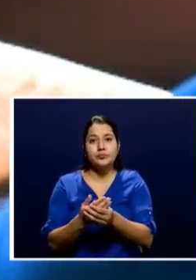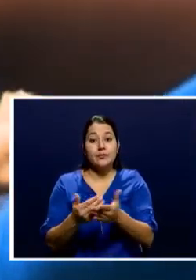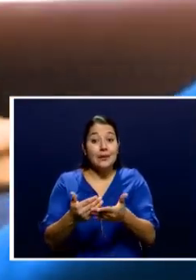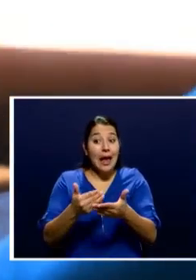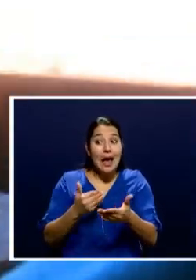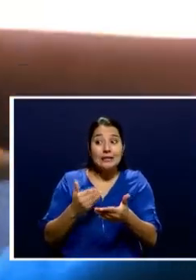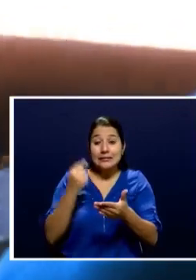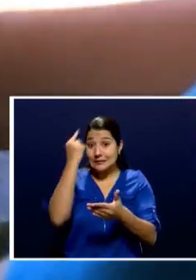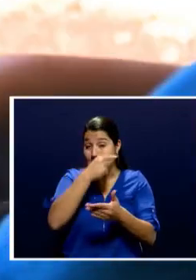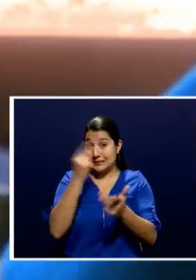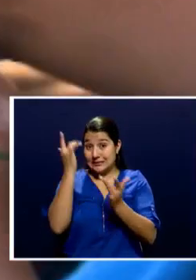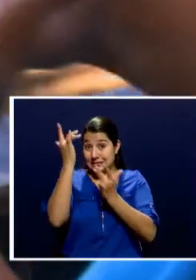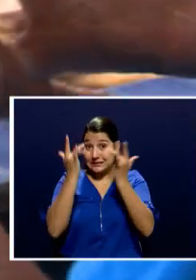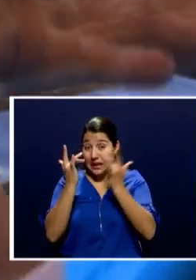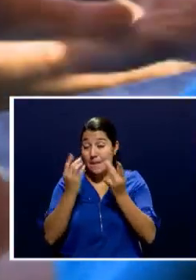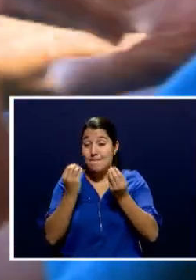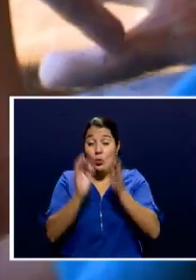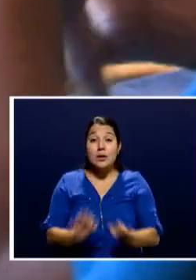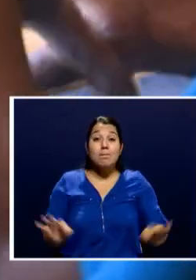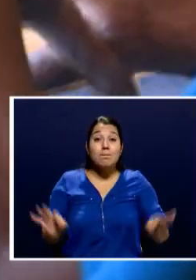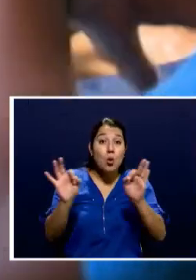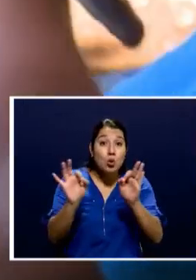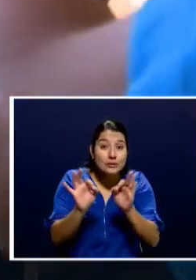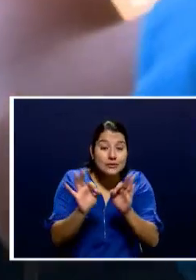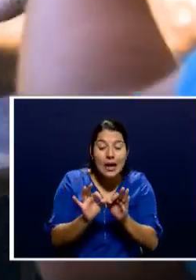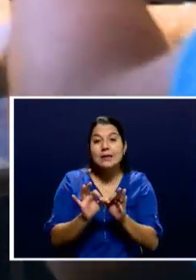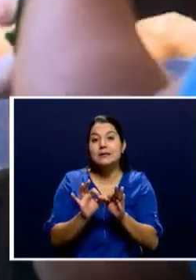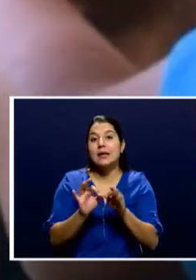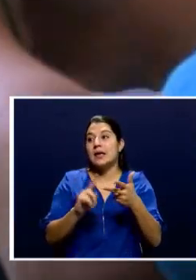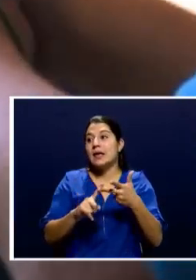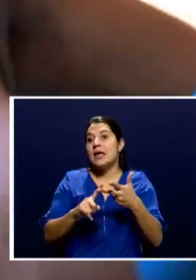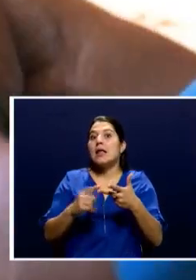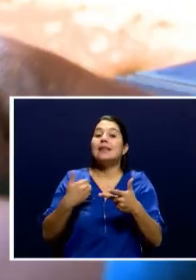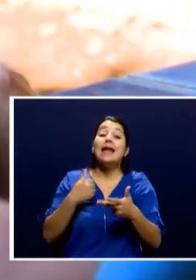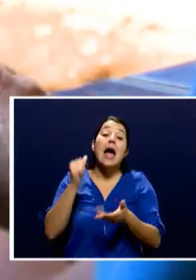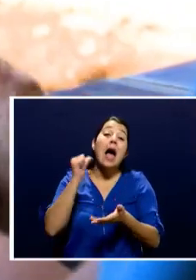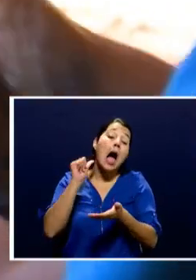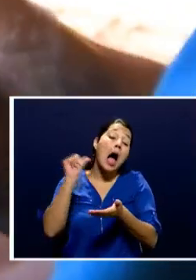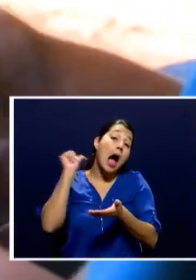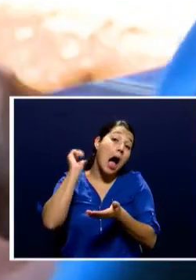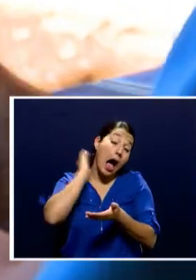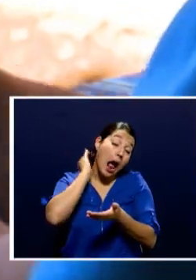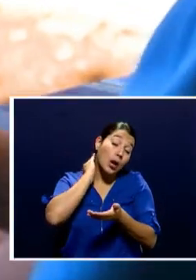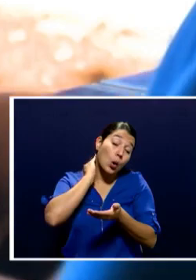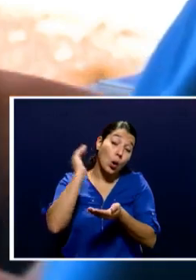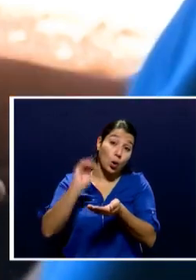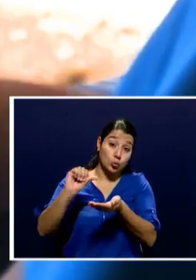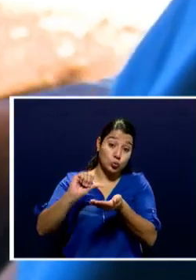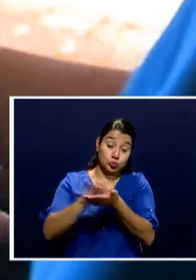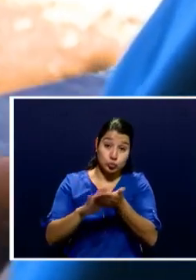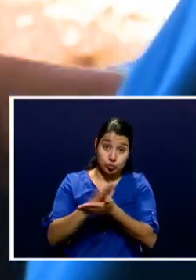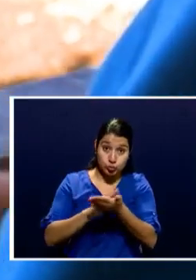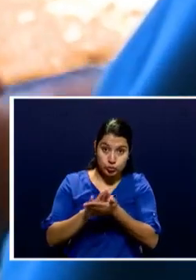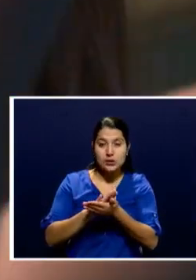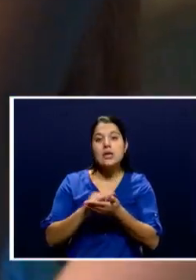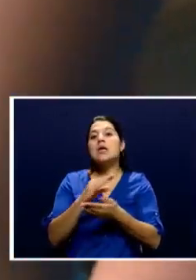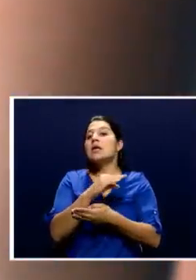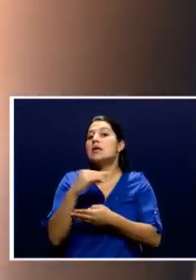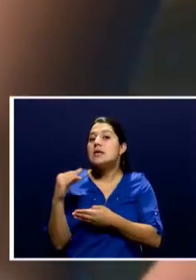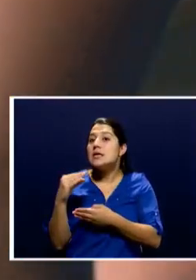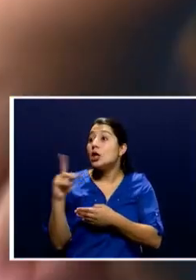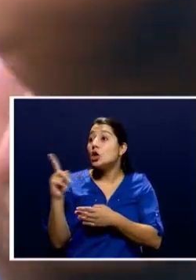tocarnos la cara, eso es muy importante, que tenemos que tener el alcohol en gel, ¿verdad? Y mantener el distanciamiento con las personas de